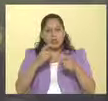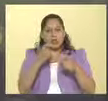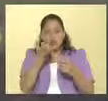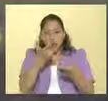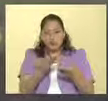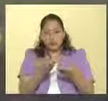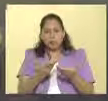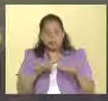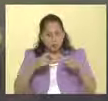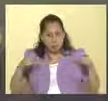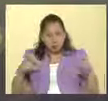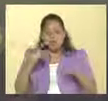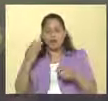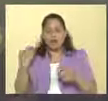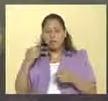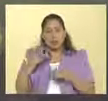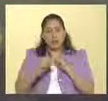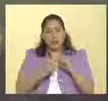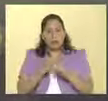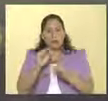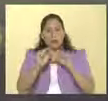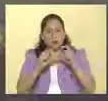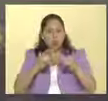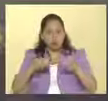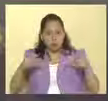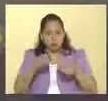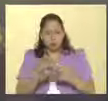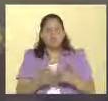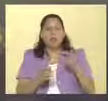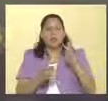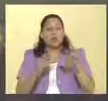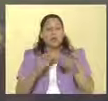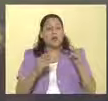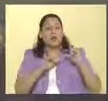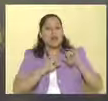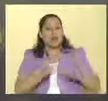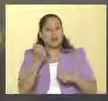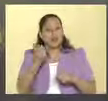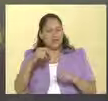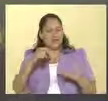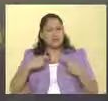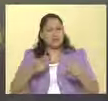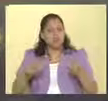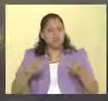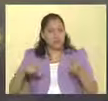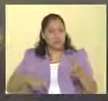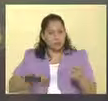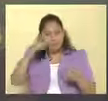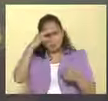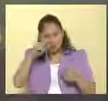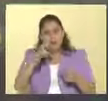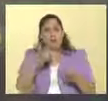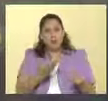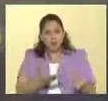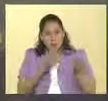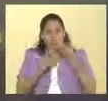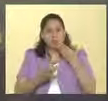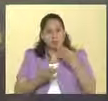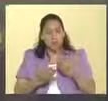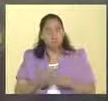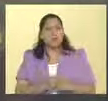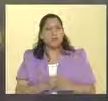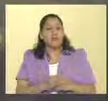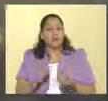últimos 30 años. Durante la larga etapa autoritaria del régimen mexicano, la economía crecía. Y aunque